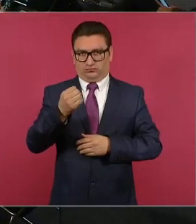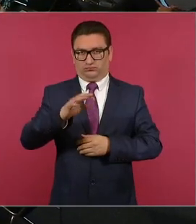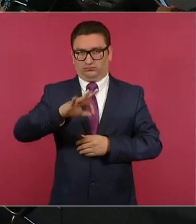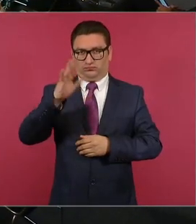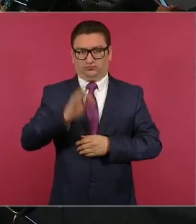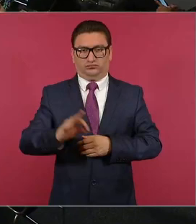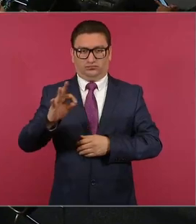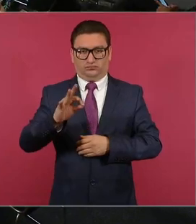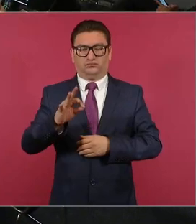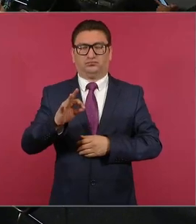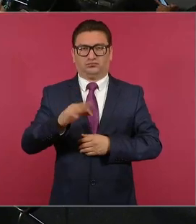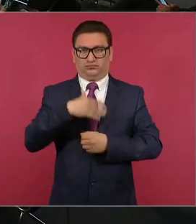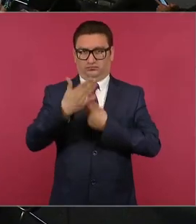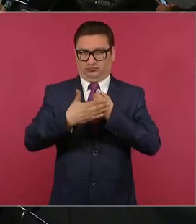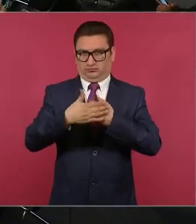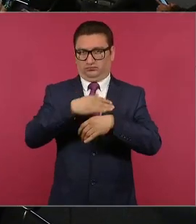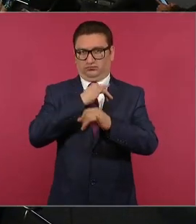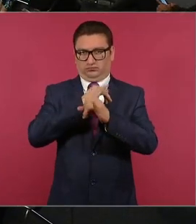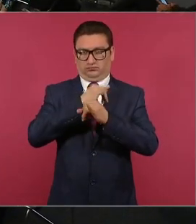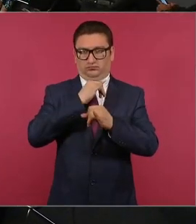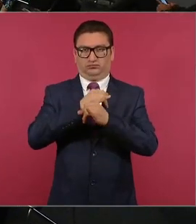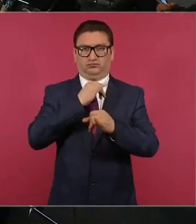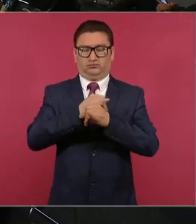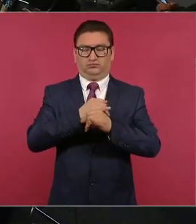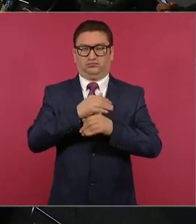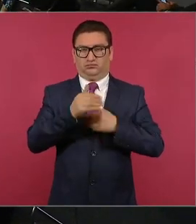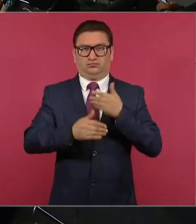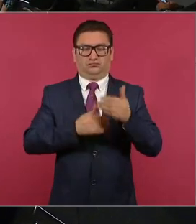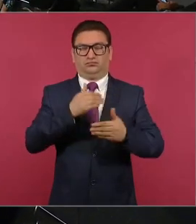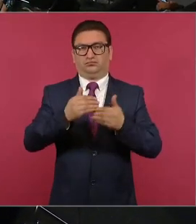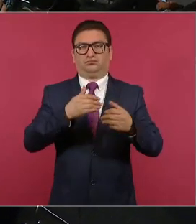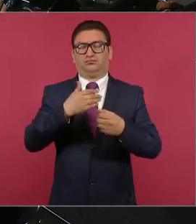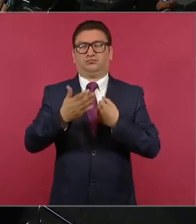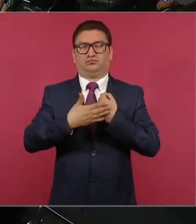99%. Y en el caso de internet vamos a pasar ya.